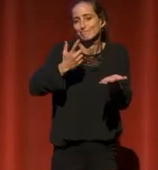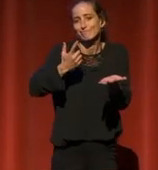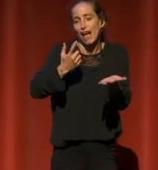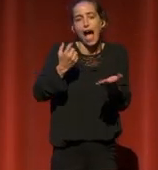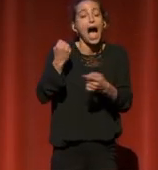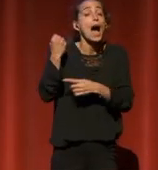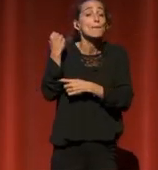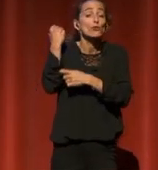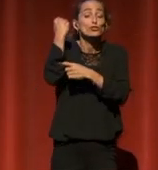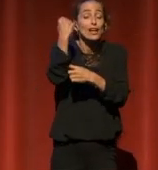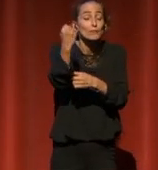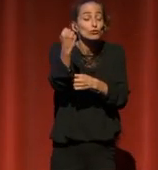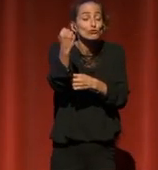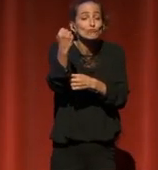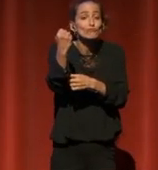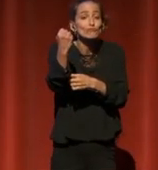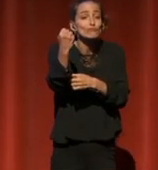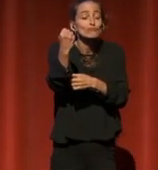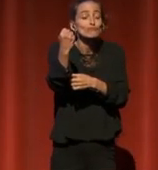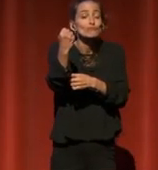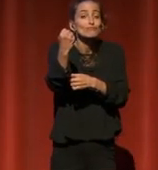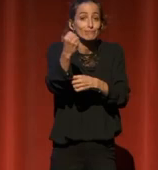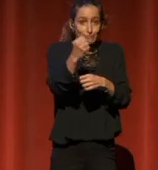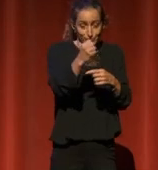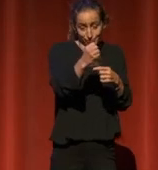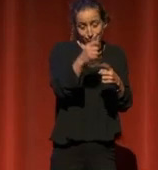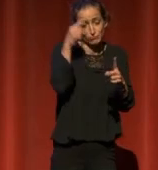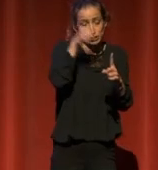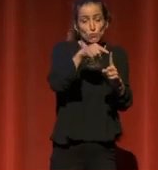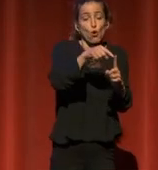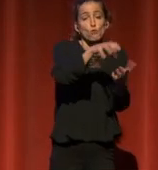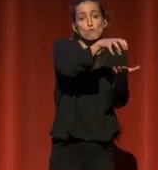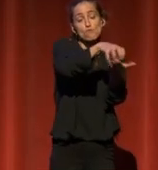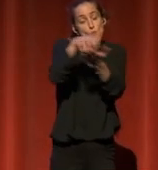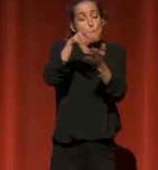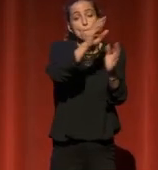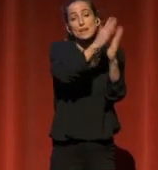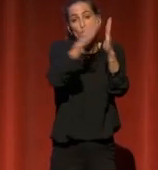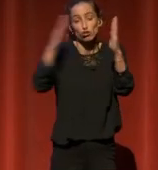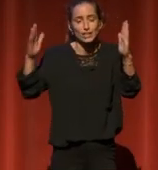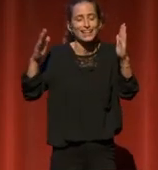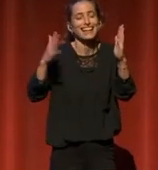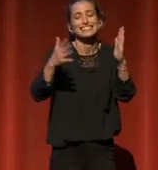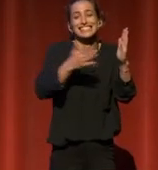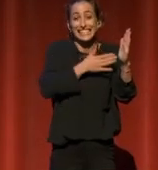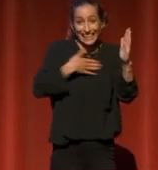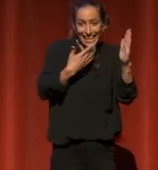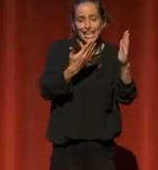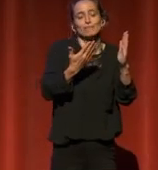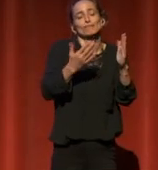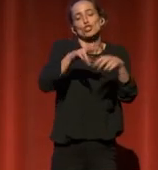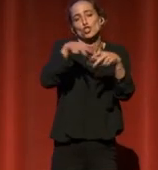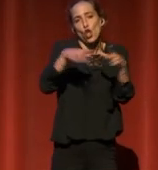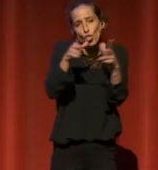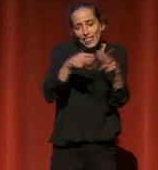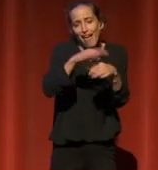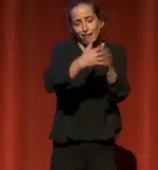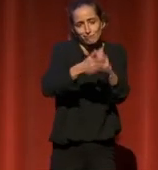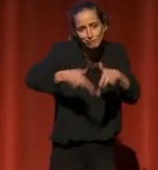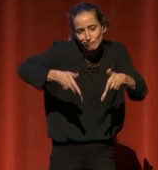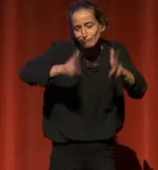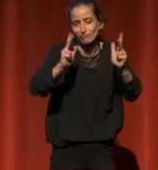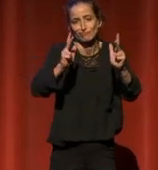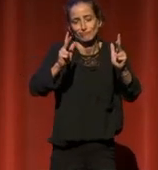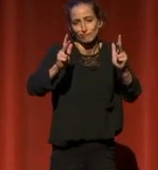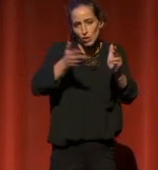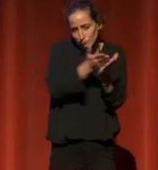luchan por una sociedad sostenible inclusiva y democrática hemos trabajado recientemente en el desarrollo sostenible